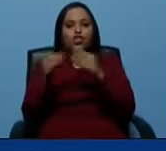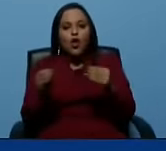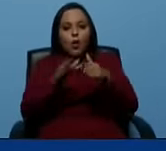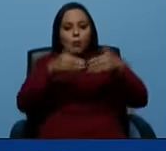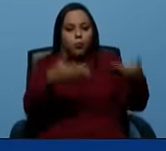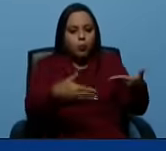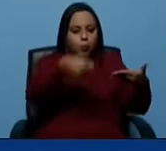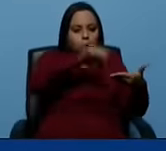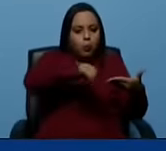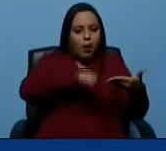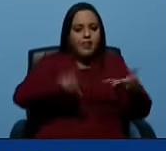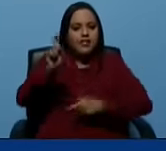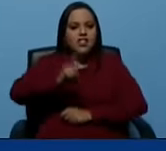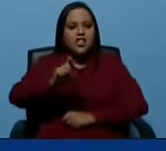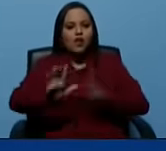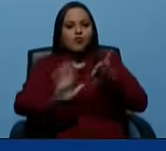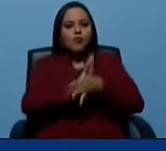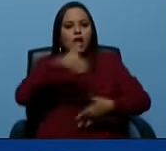documentos